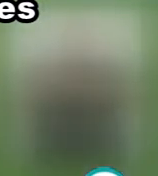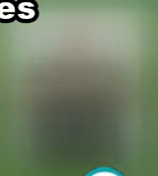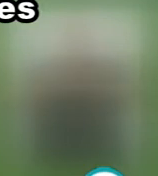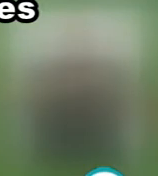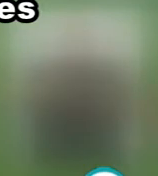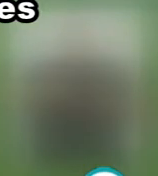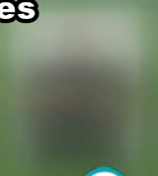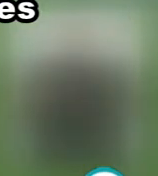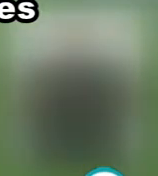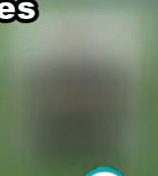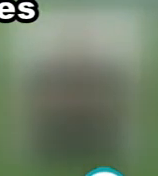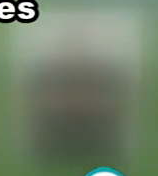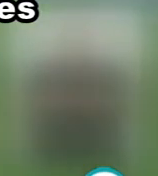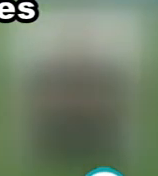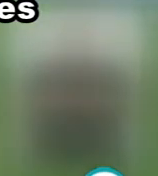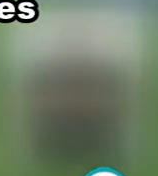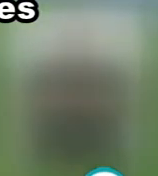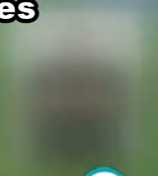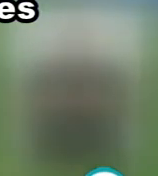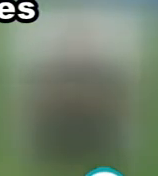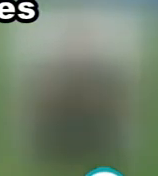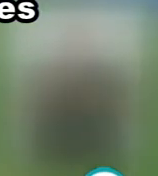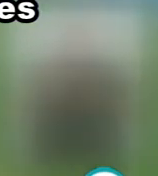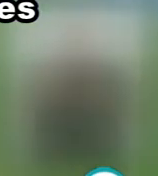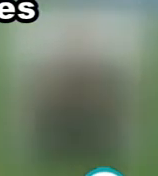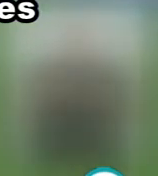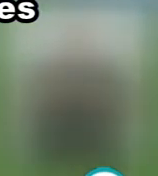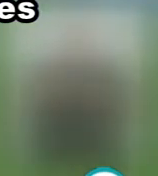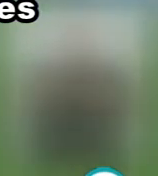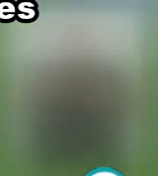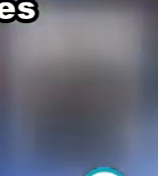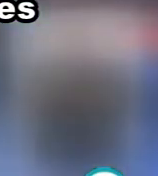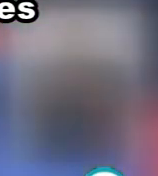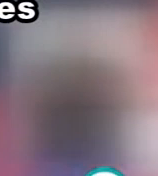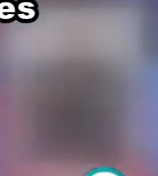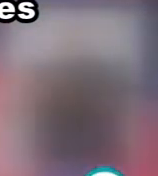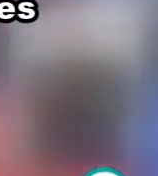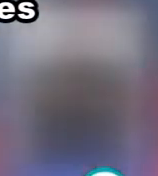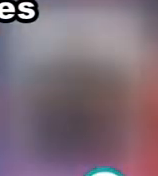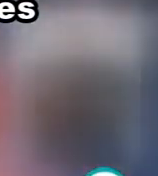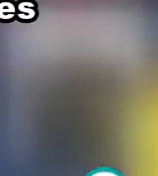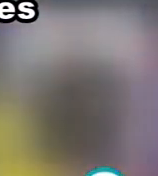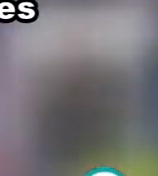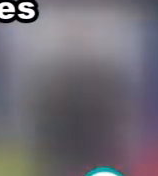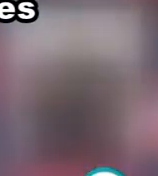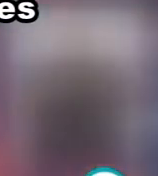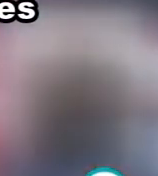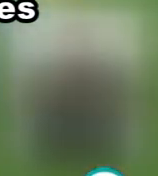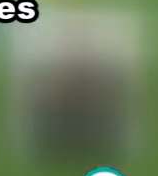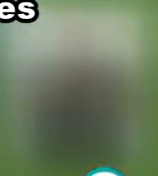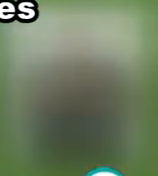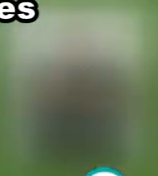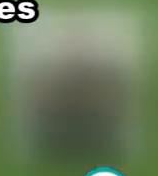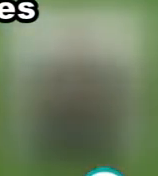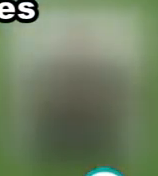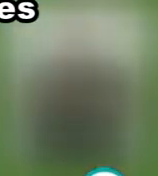de esta forma tan holgada la segunda división, y ya lo que le queda pues es la pelea por quedar campeón de segunda, ¿no? Que todavía le faltaría